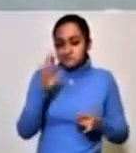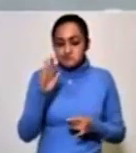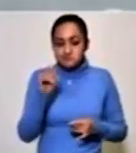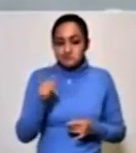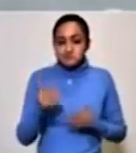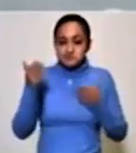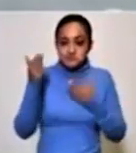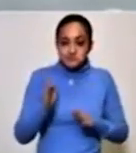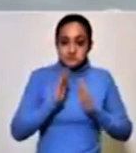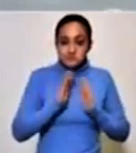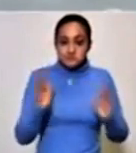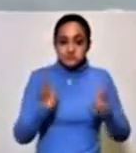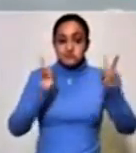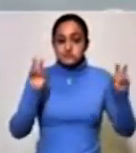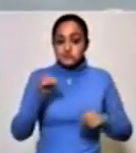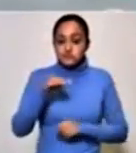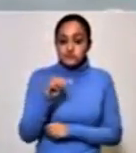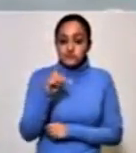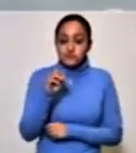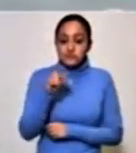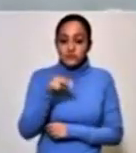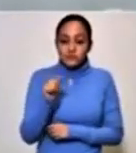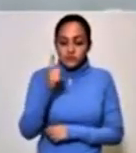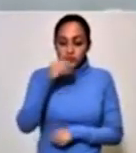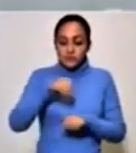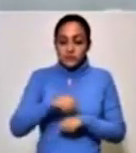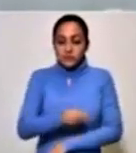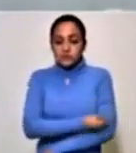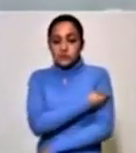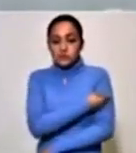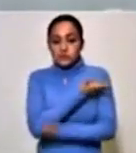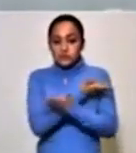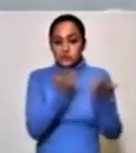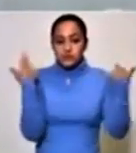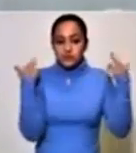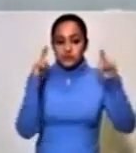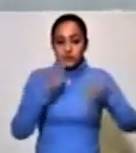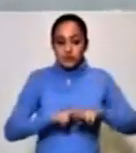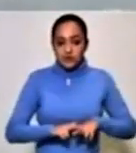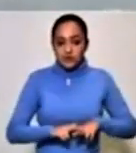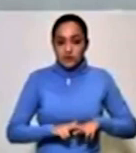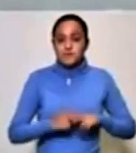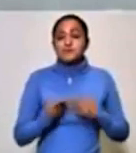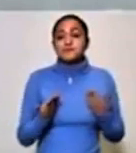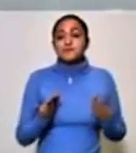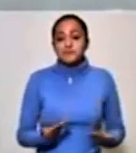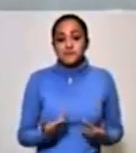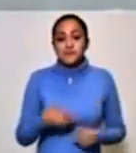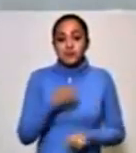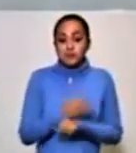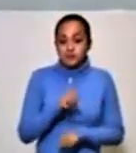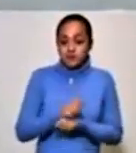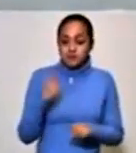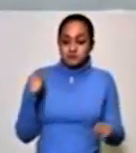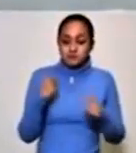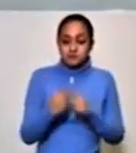llegará vacuna Moderna para aplicarla al magisterio. Y en estos